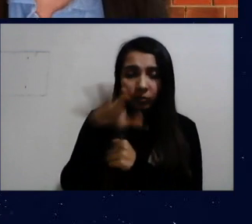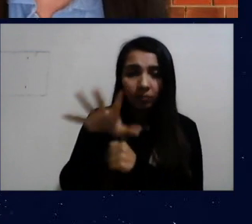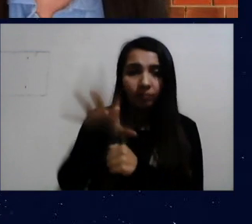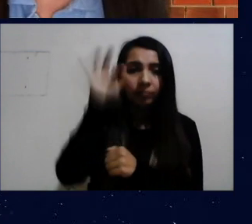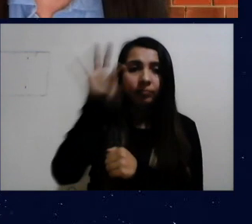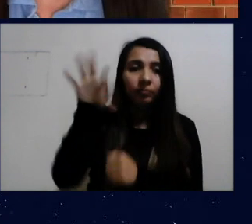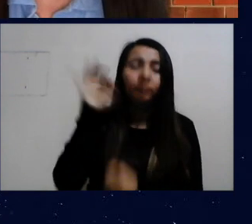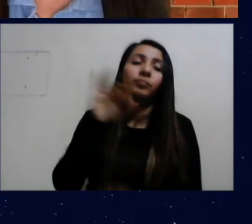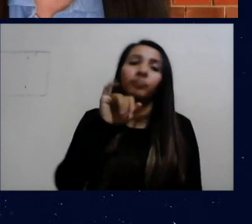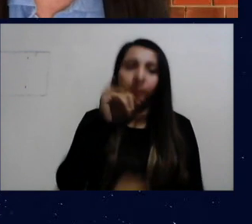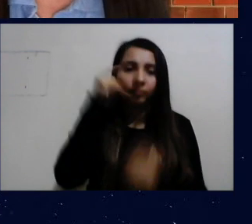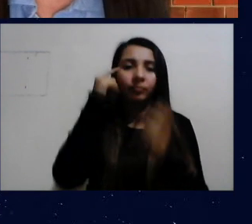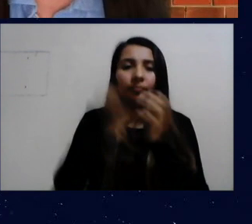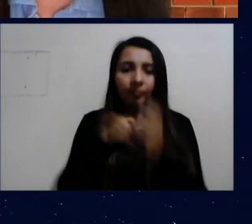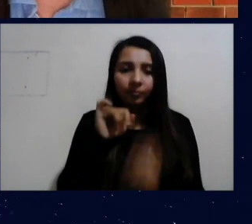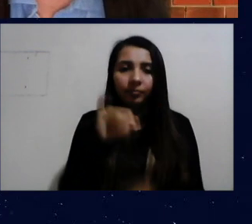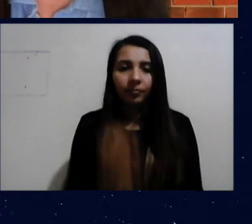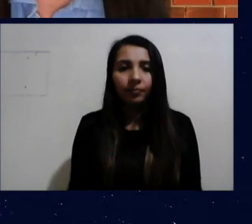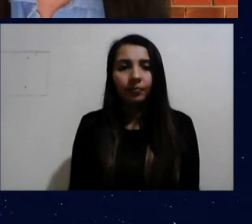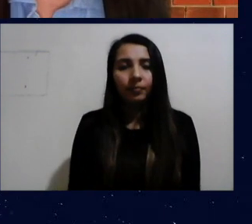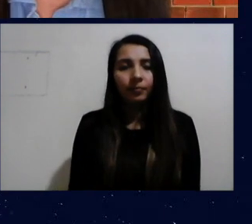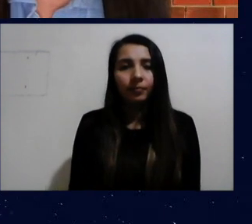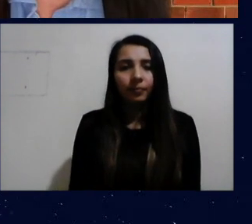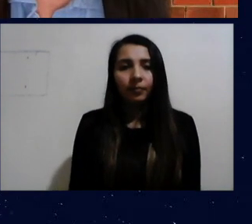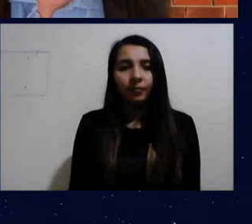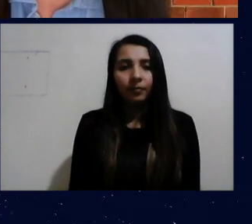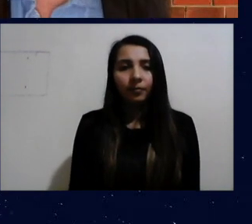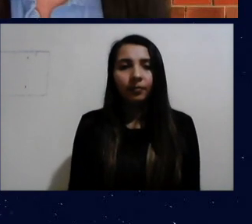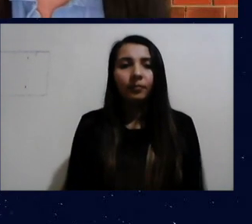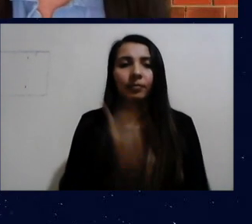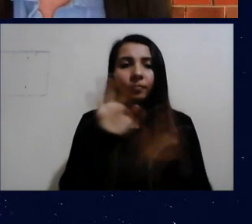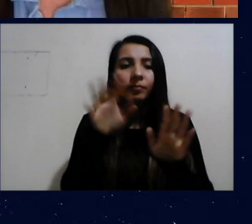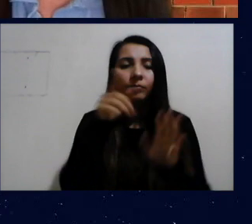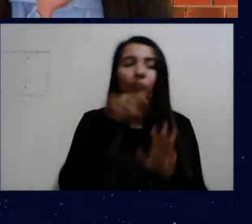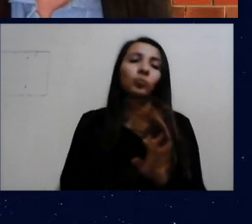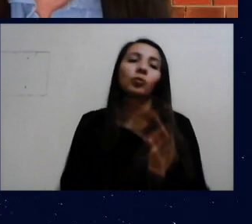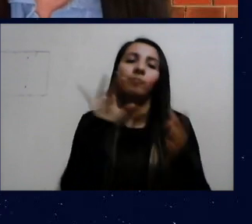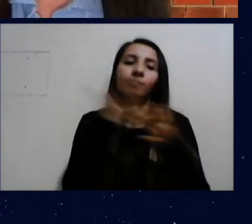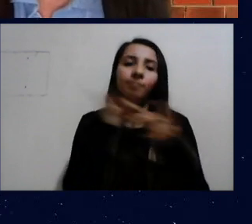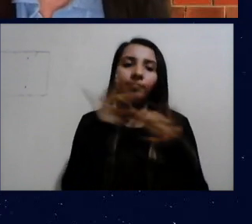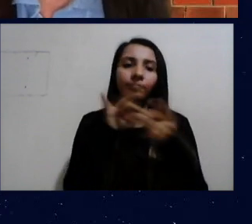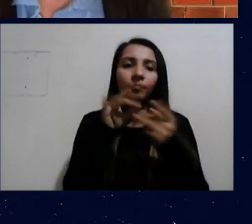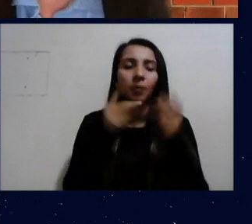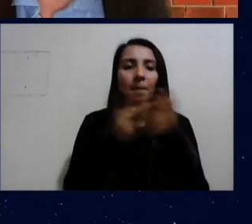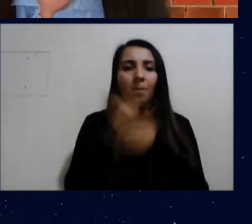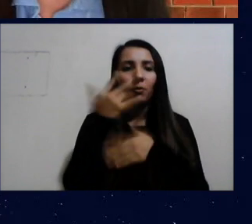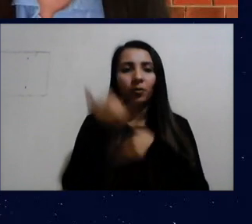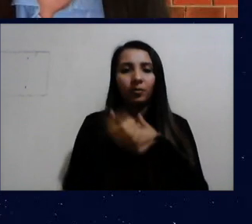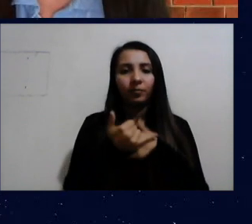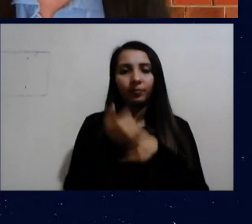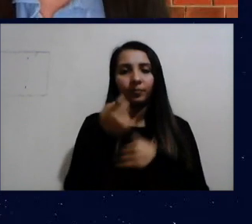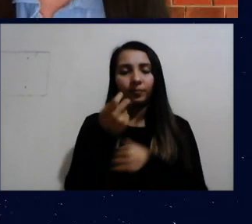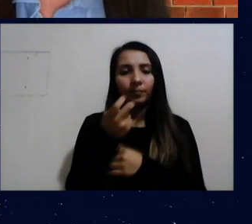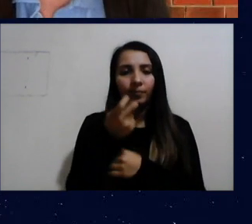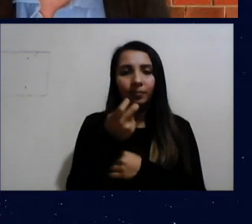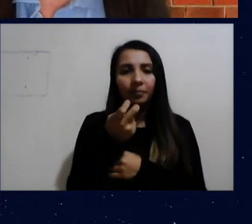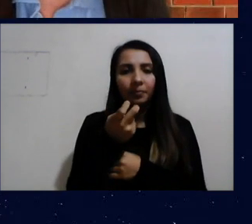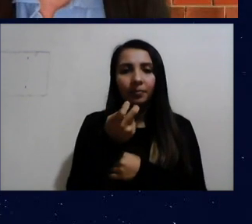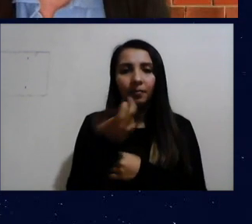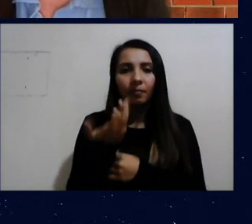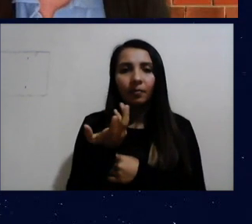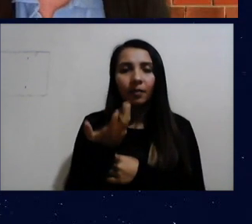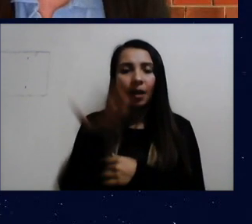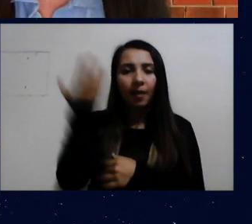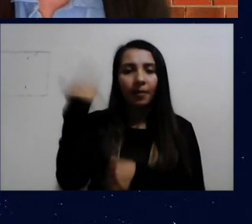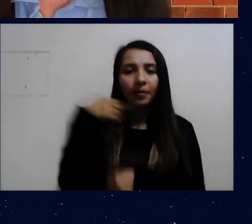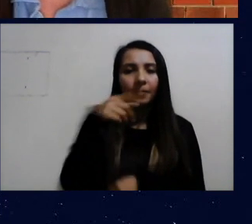comentar este proyecto, bueno, qué tan, bueno, ya nos habías visto que es costoso el otro proyecto, este proyecto en el que